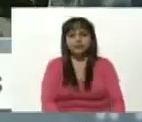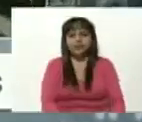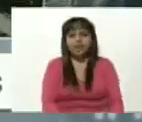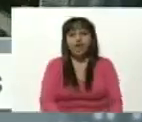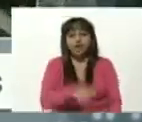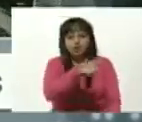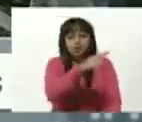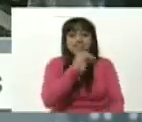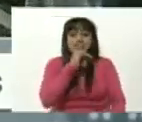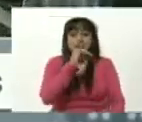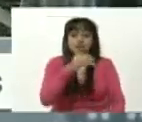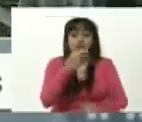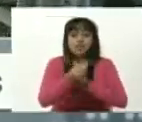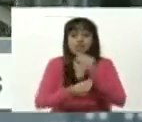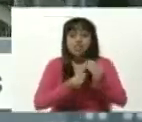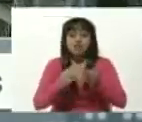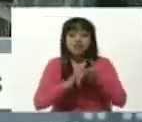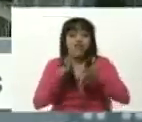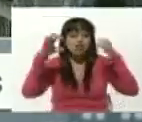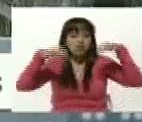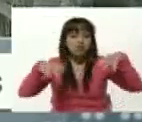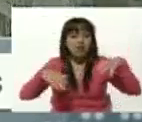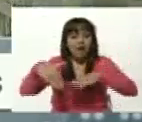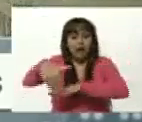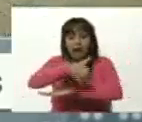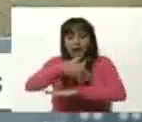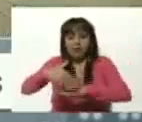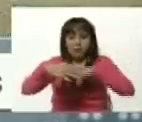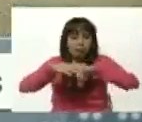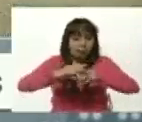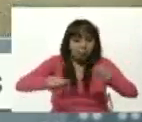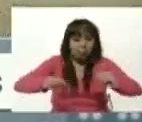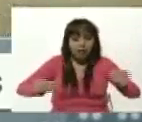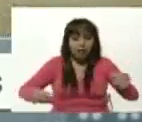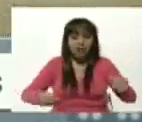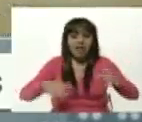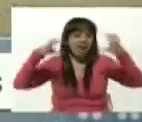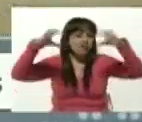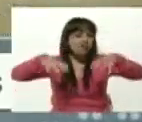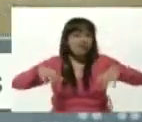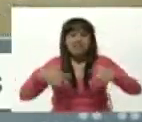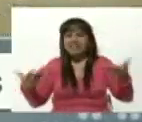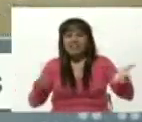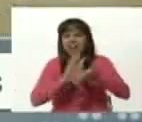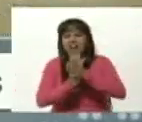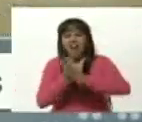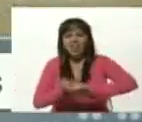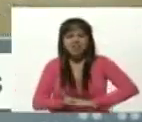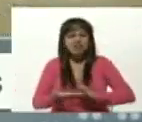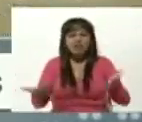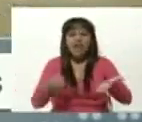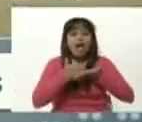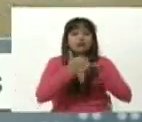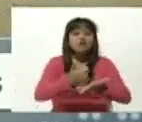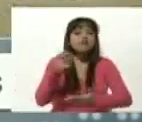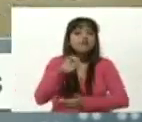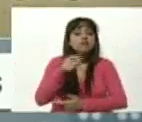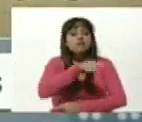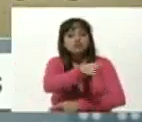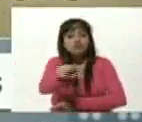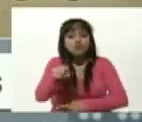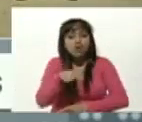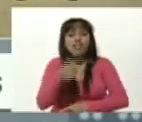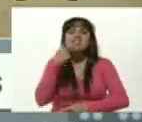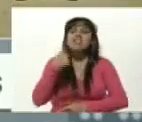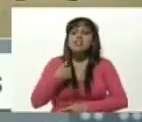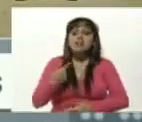hecho. Dame más datos. ¿Las lluvias han destruido qué? ¿Qué ayuda necesitan ustedes?